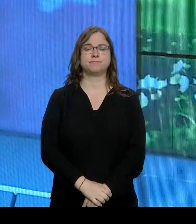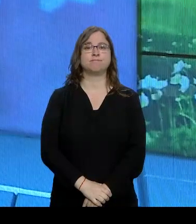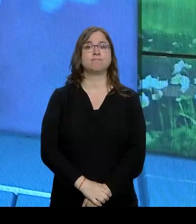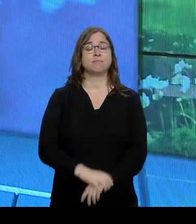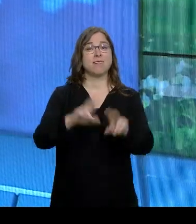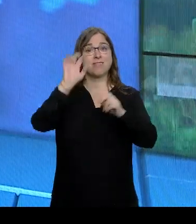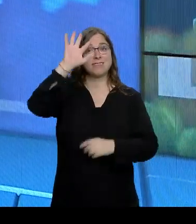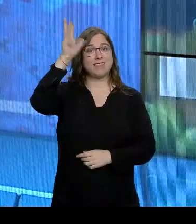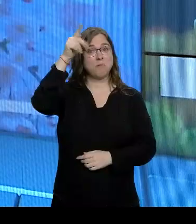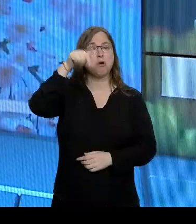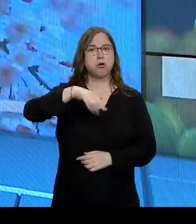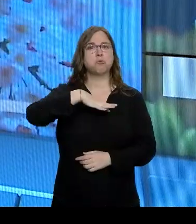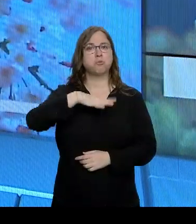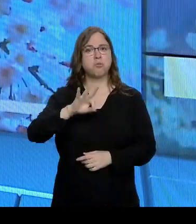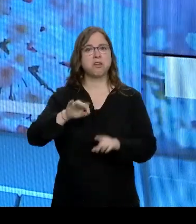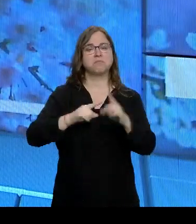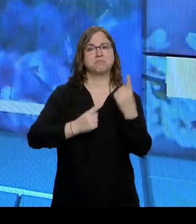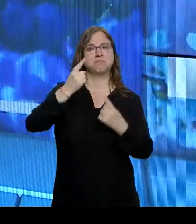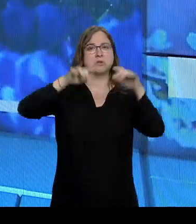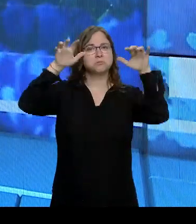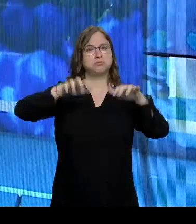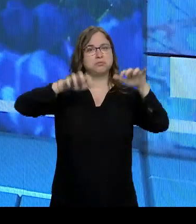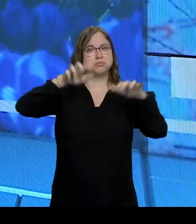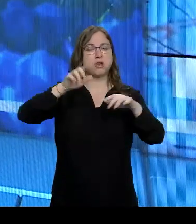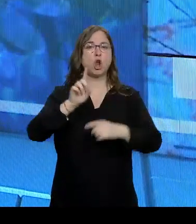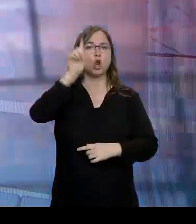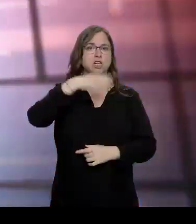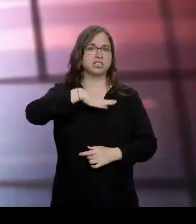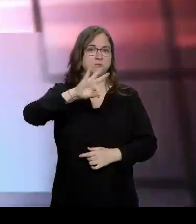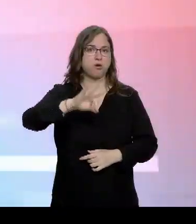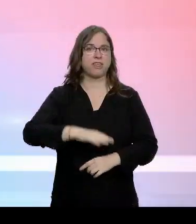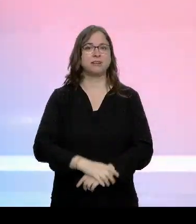Y en cuanto al tiempo, hoy podrían registrarse algunos chubascos en el norte.